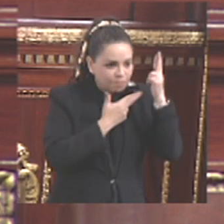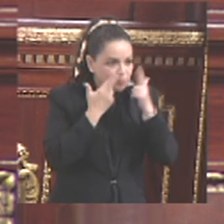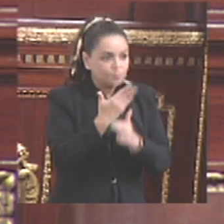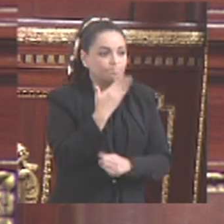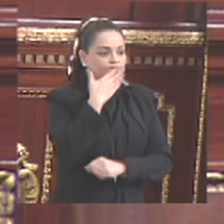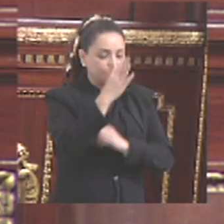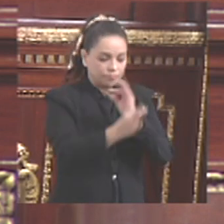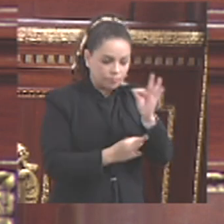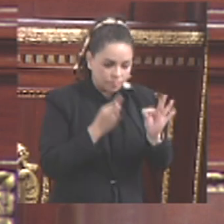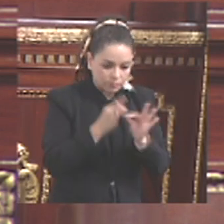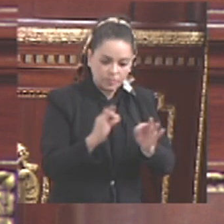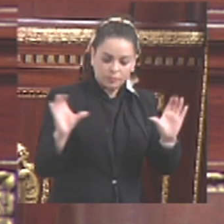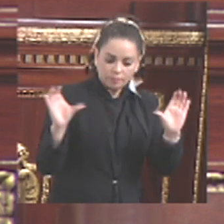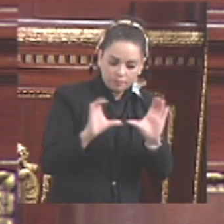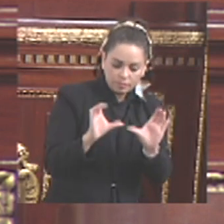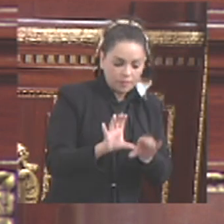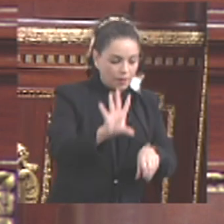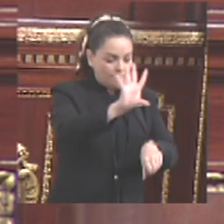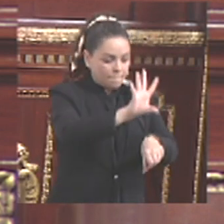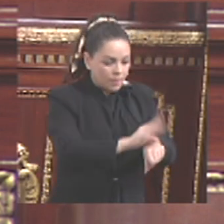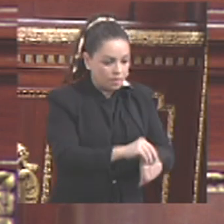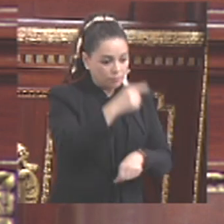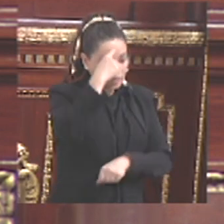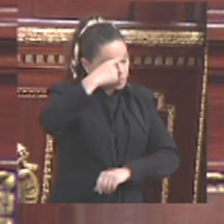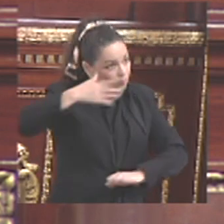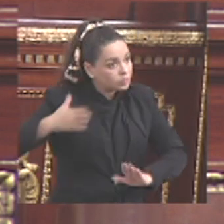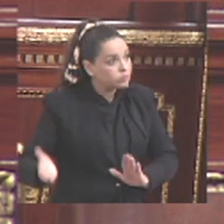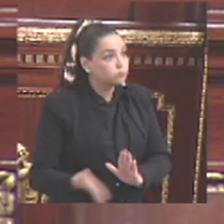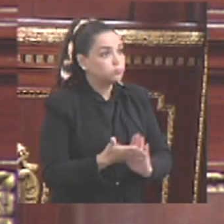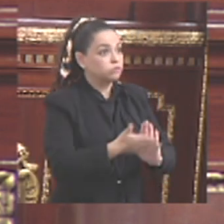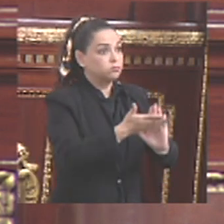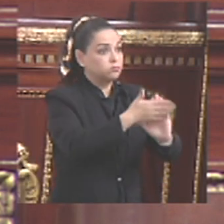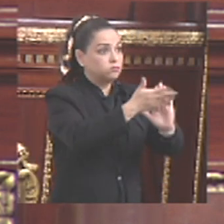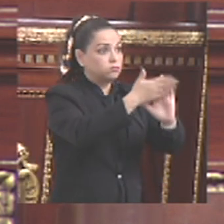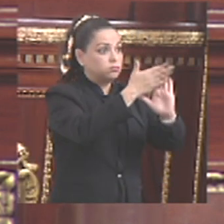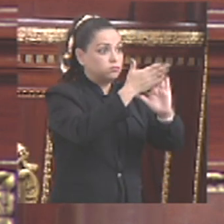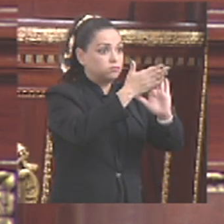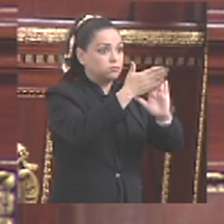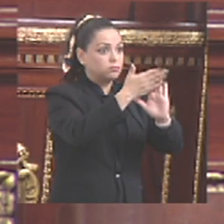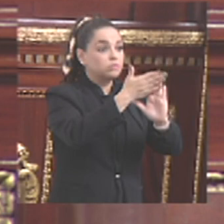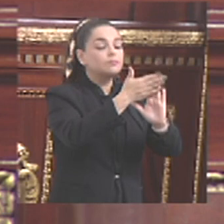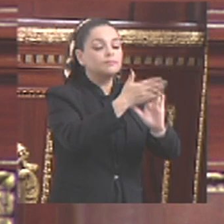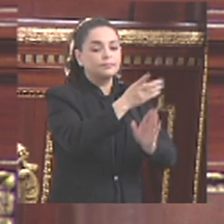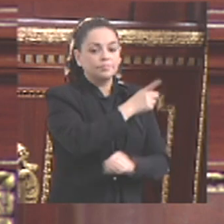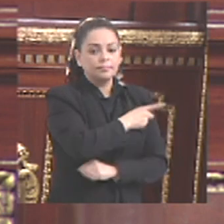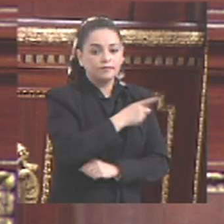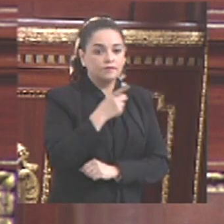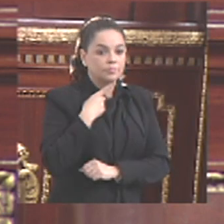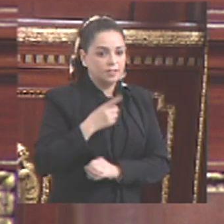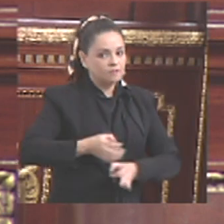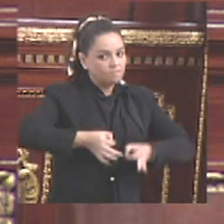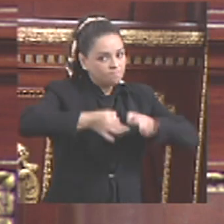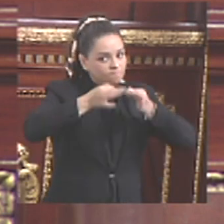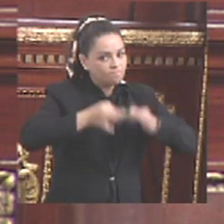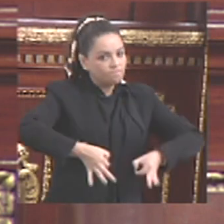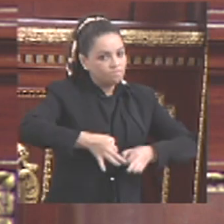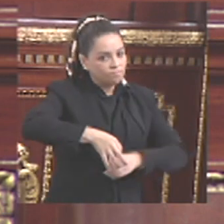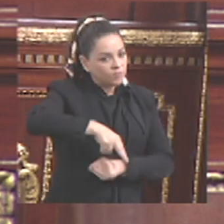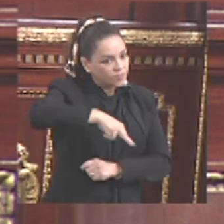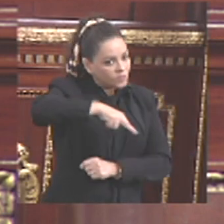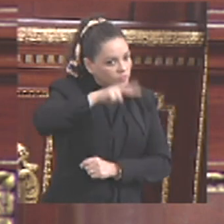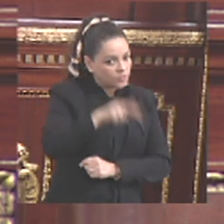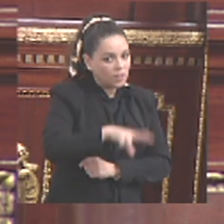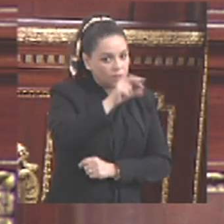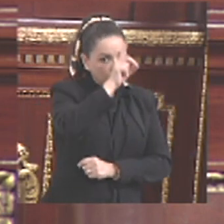las certificaciones que se solicitan para los directores responsables de obra sean verídicas y